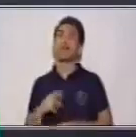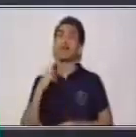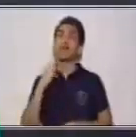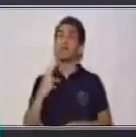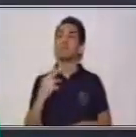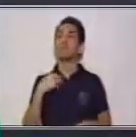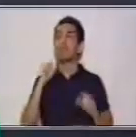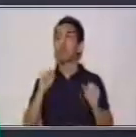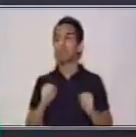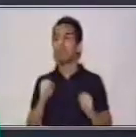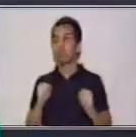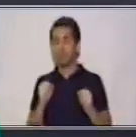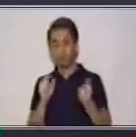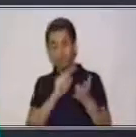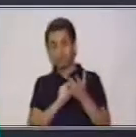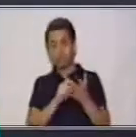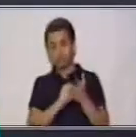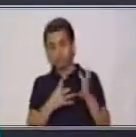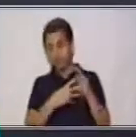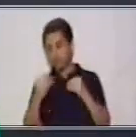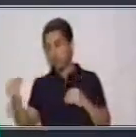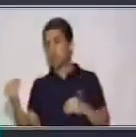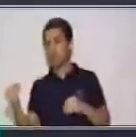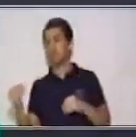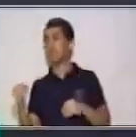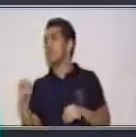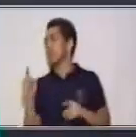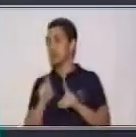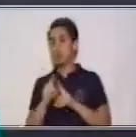así. El número entero